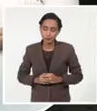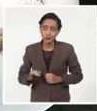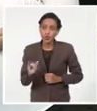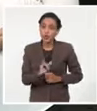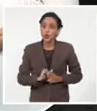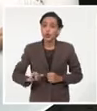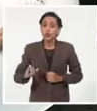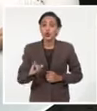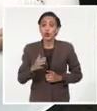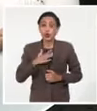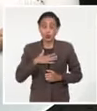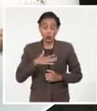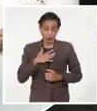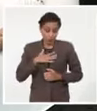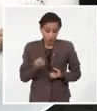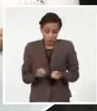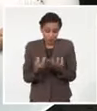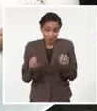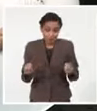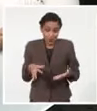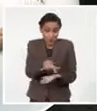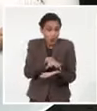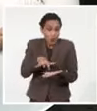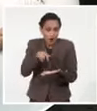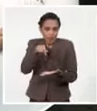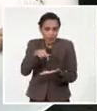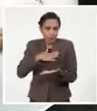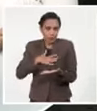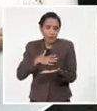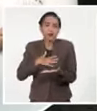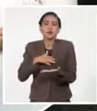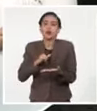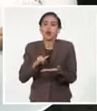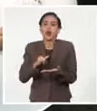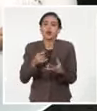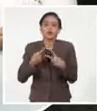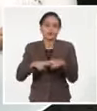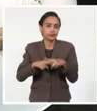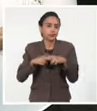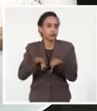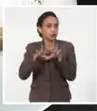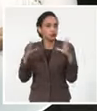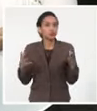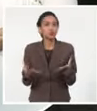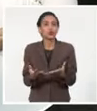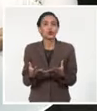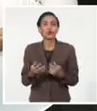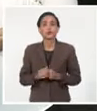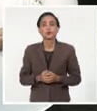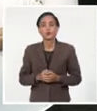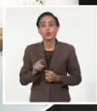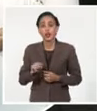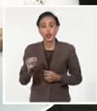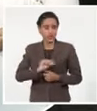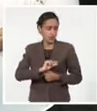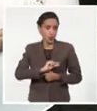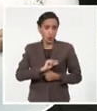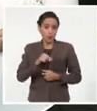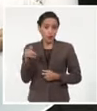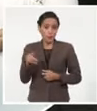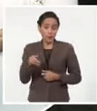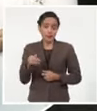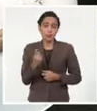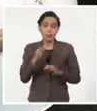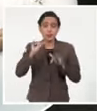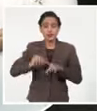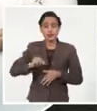nuestros propios organopónicos, que hemos estado todos los días con una brigada ahí en el organopónico de Vial Colón, donde nos acompañó recientemente nuestro primer